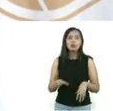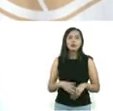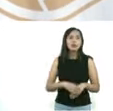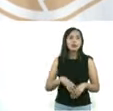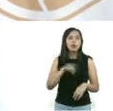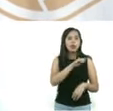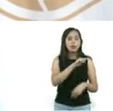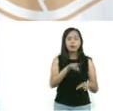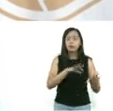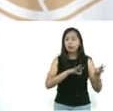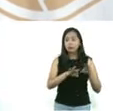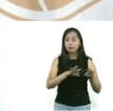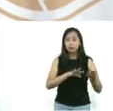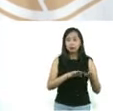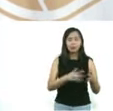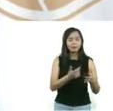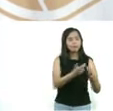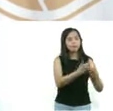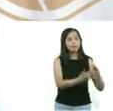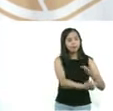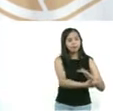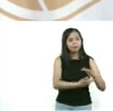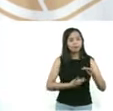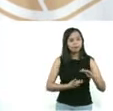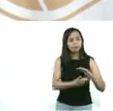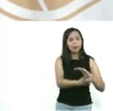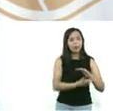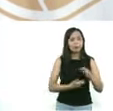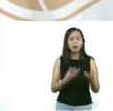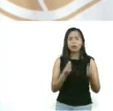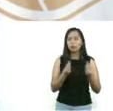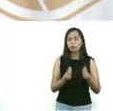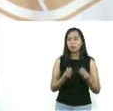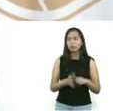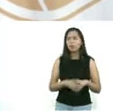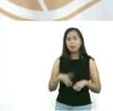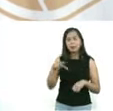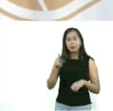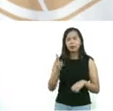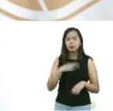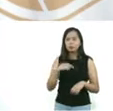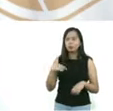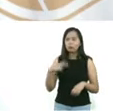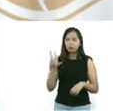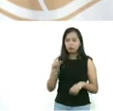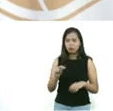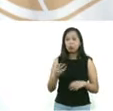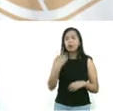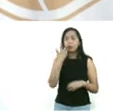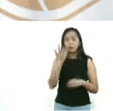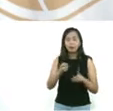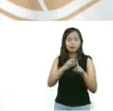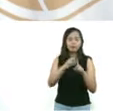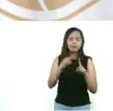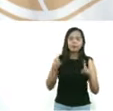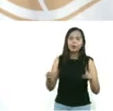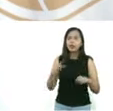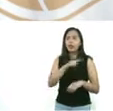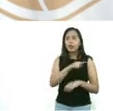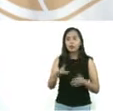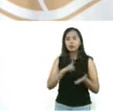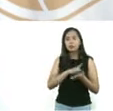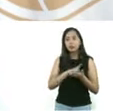al trabajador de vía pública y que busquemos el ordenamiento, es la conciliación de derechos, el derecho